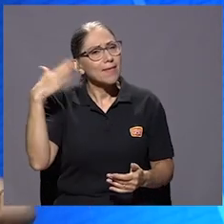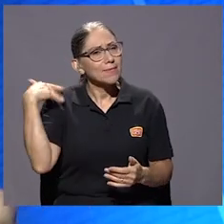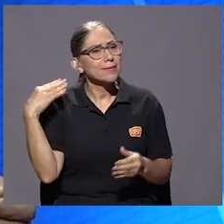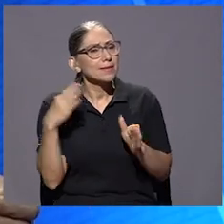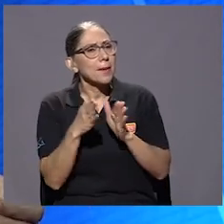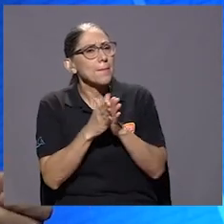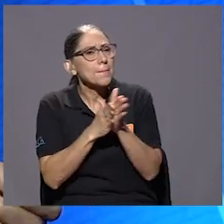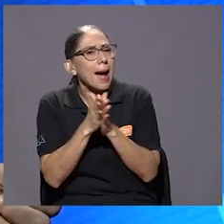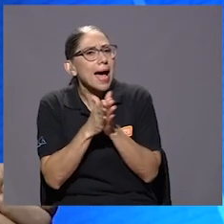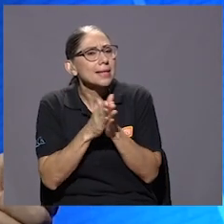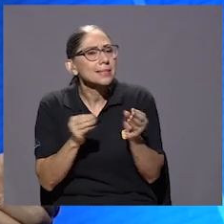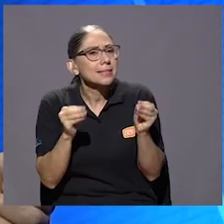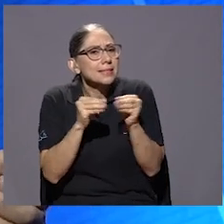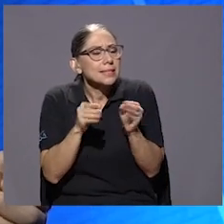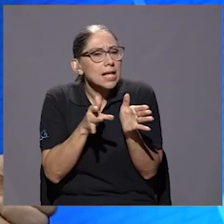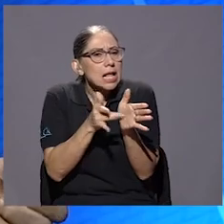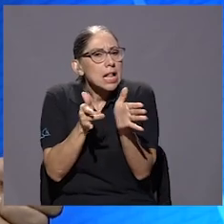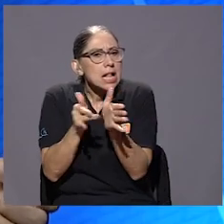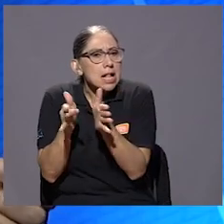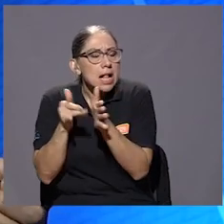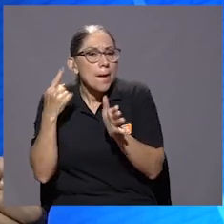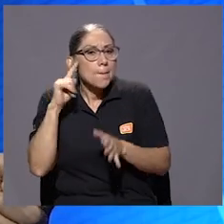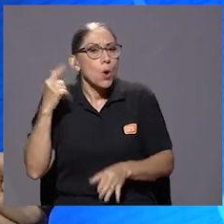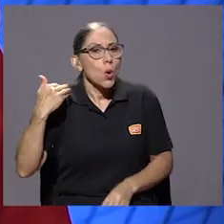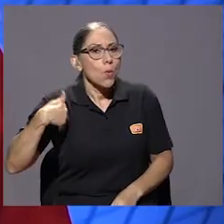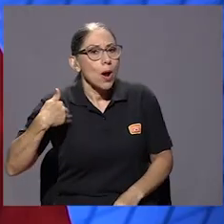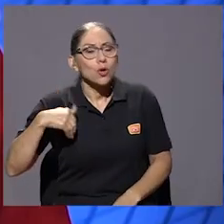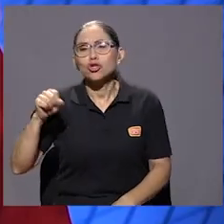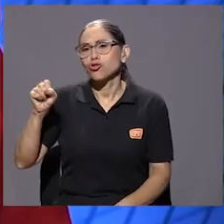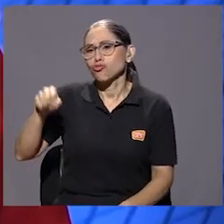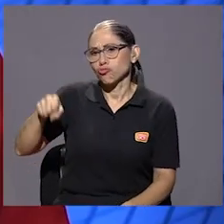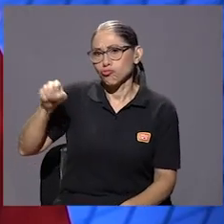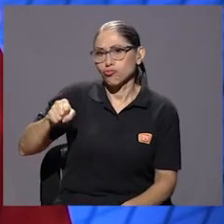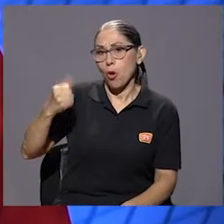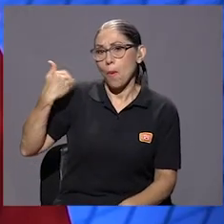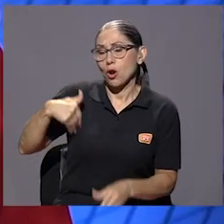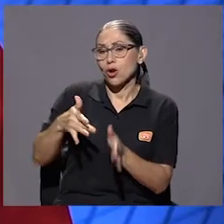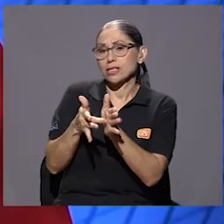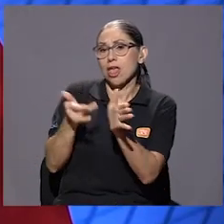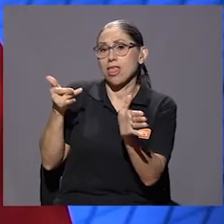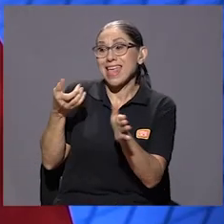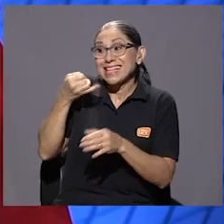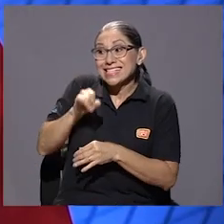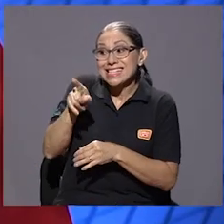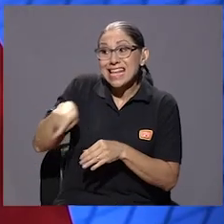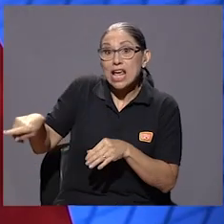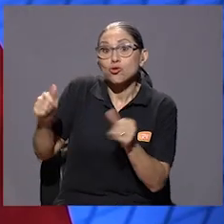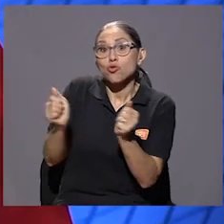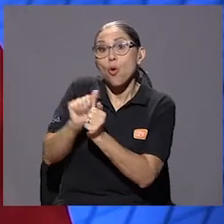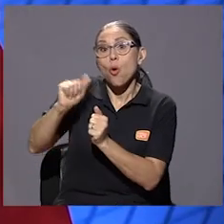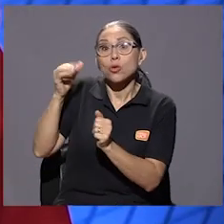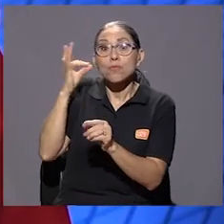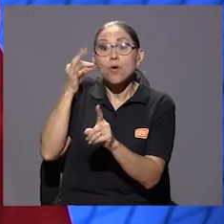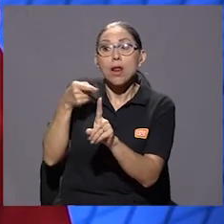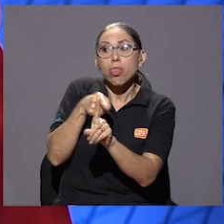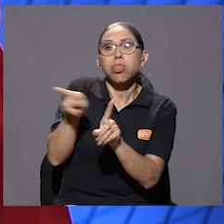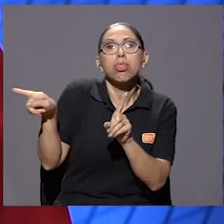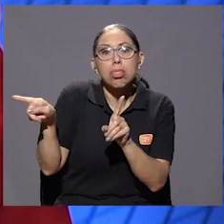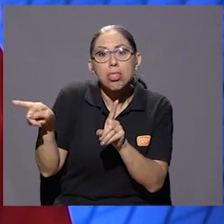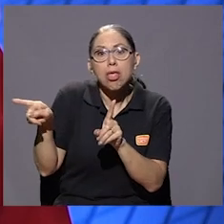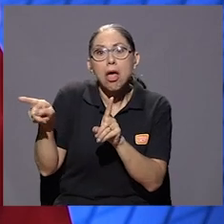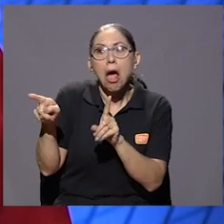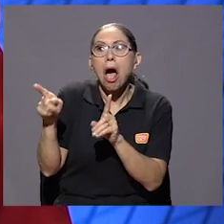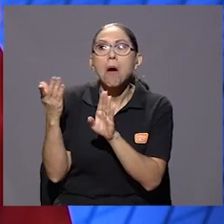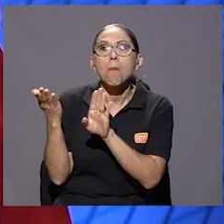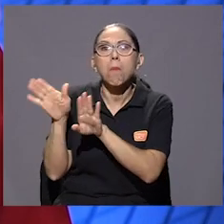por los varones. Más aprovechado por los varones, claro que sí, porque sus infidelidades o adulterios quedaban solapados, pero